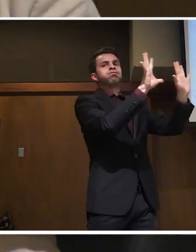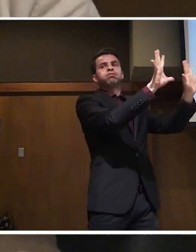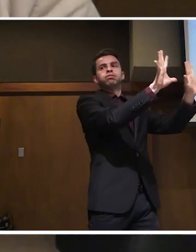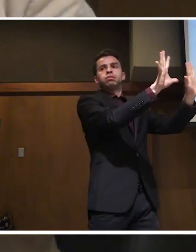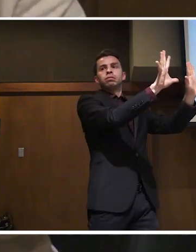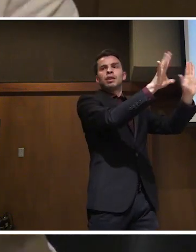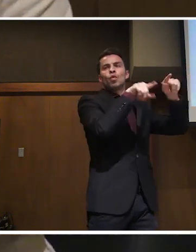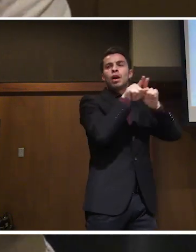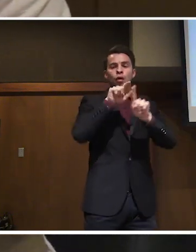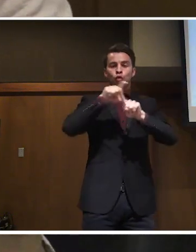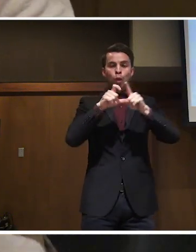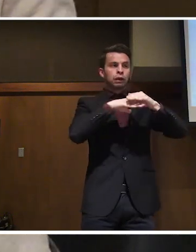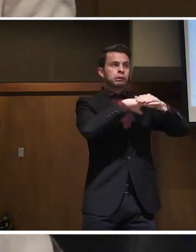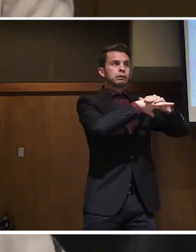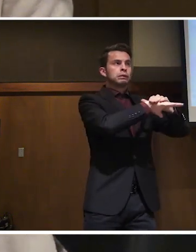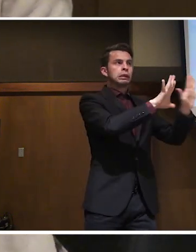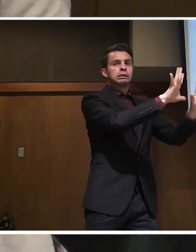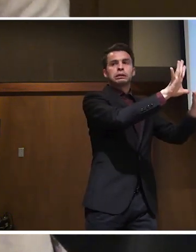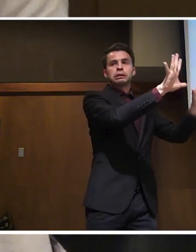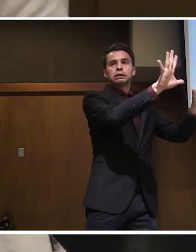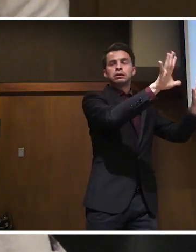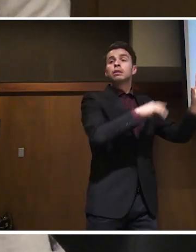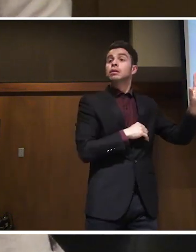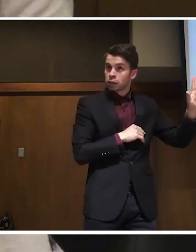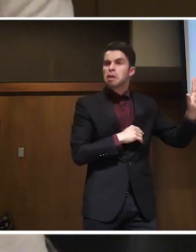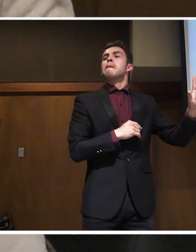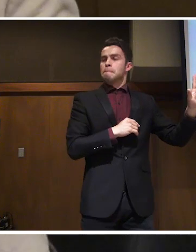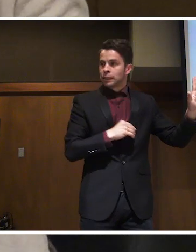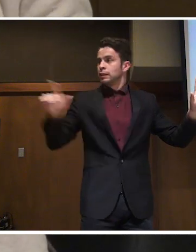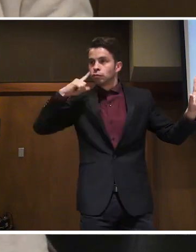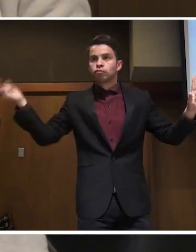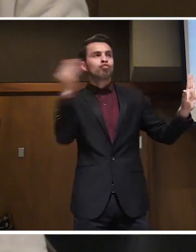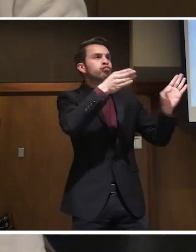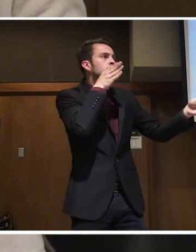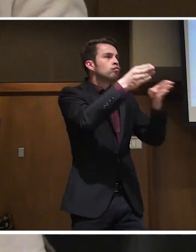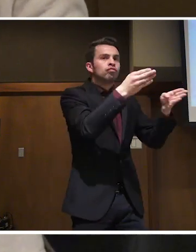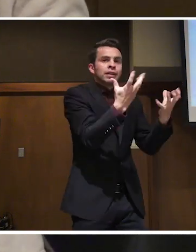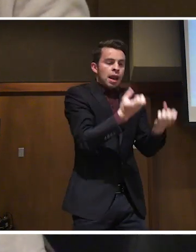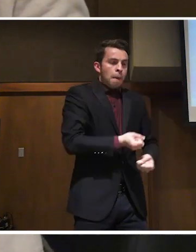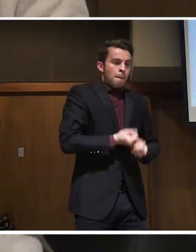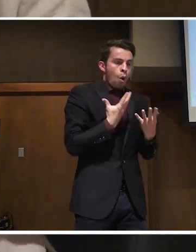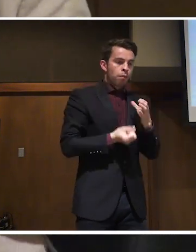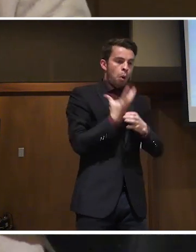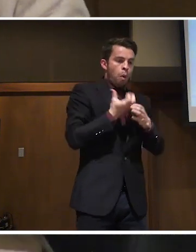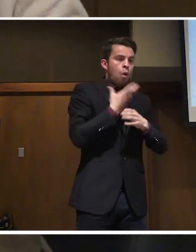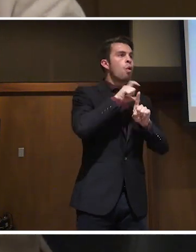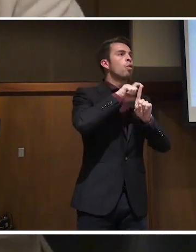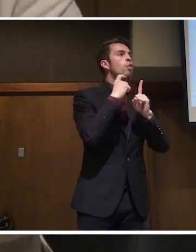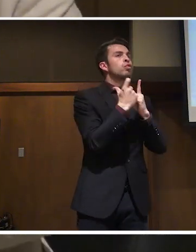también fuentes para la creación de cultura. Y eso me parece a mí que es algo